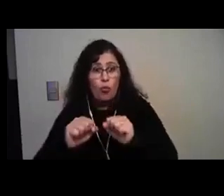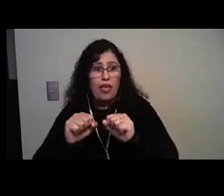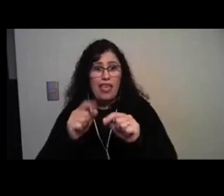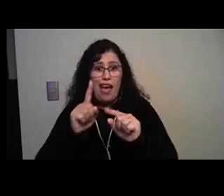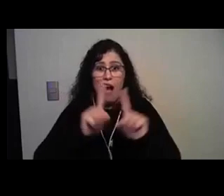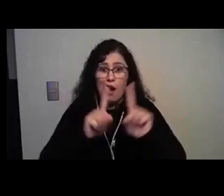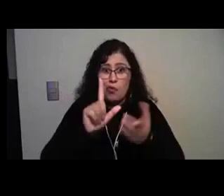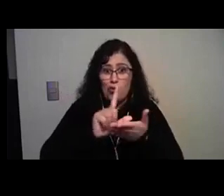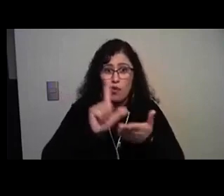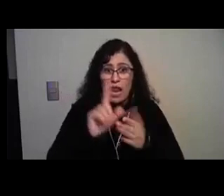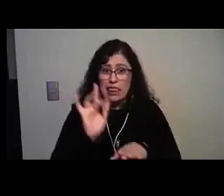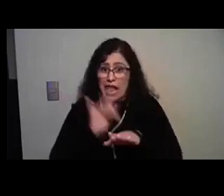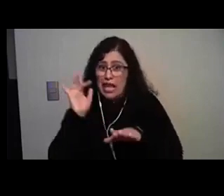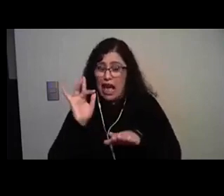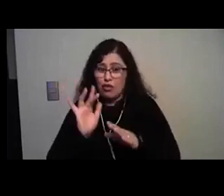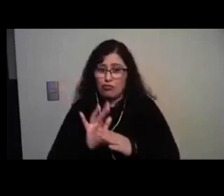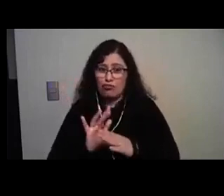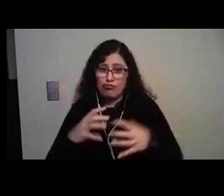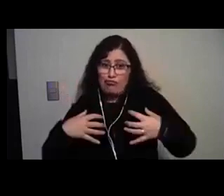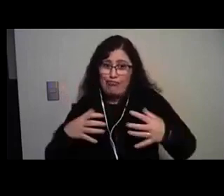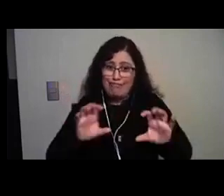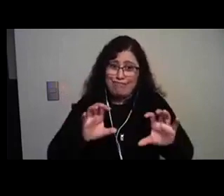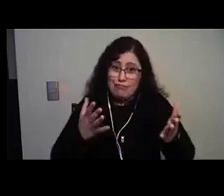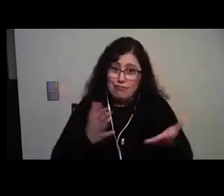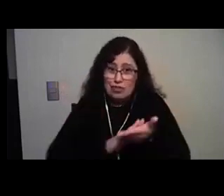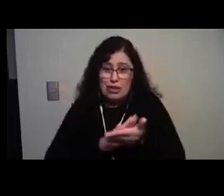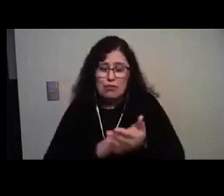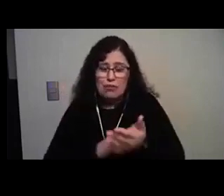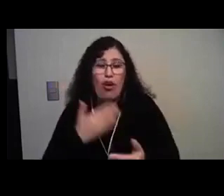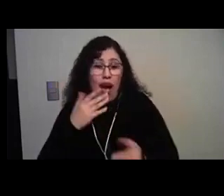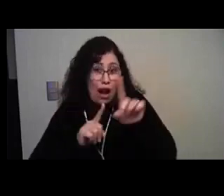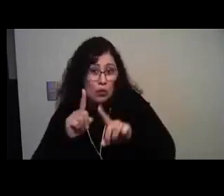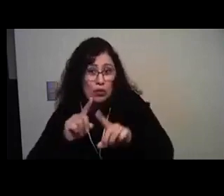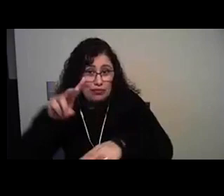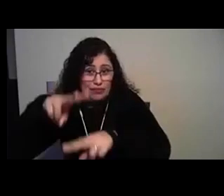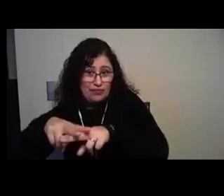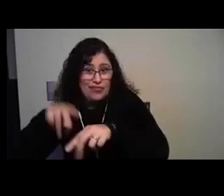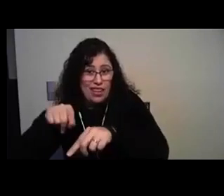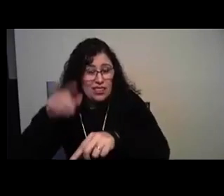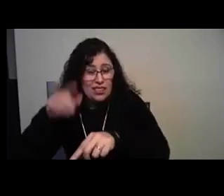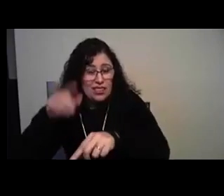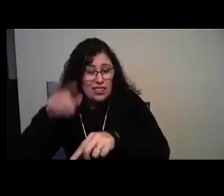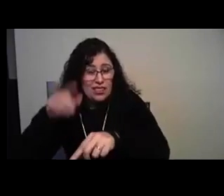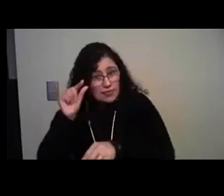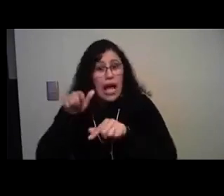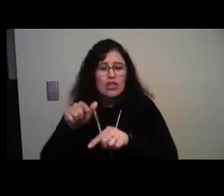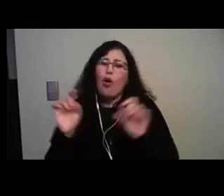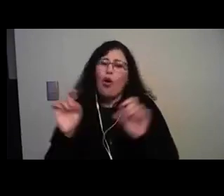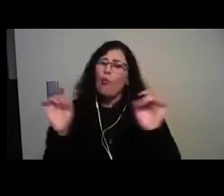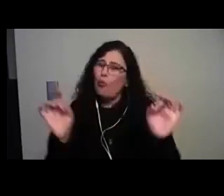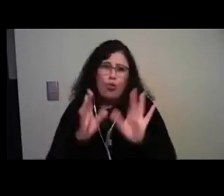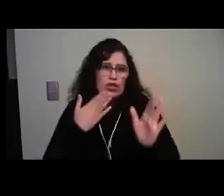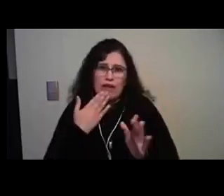que a usted le puede incomodar, ya sobre todo si hay pacientes con deterioro cognitivo, ya. Eso puede pasar, ya,